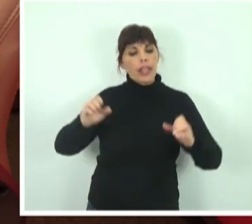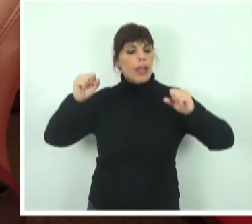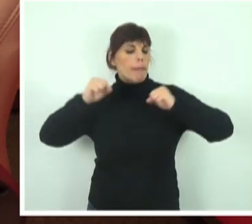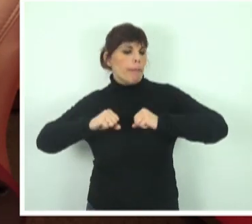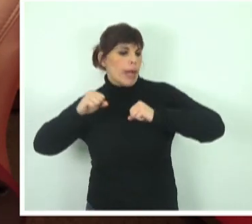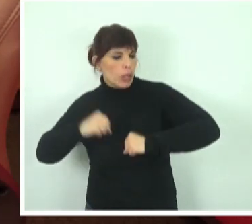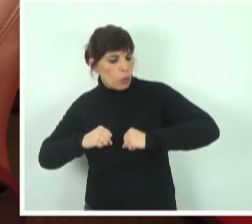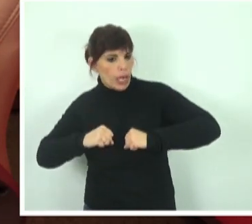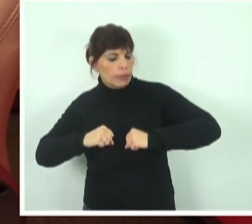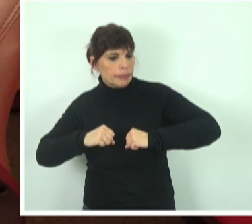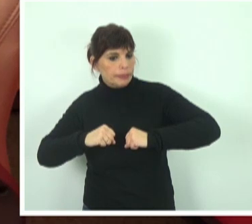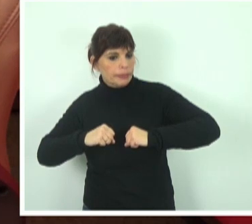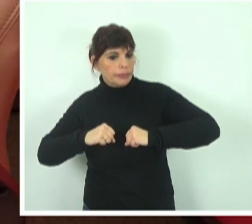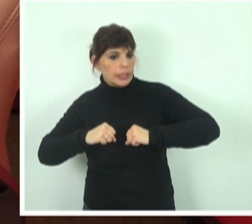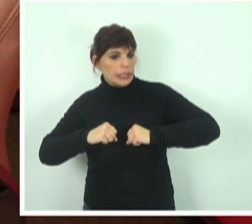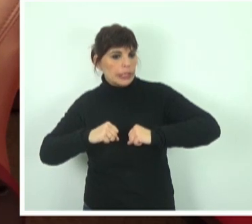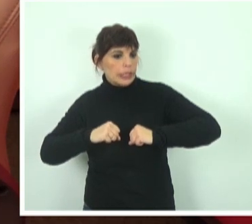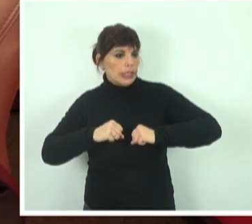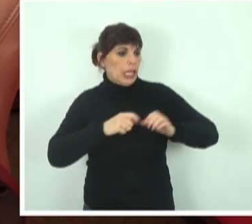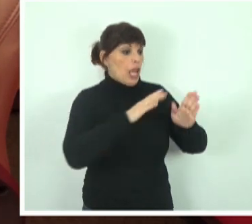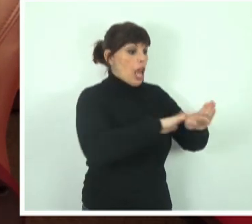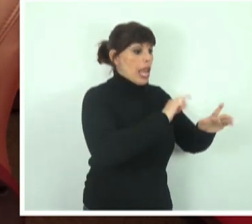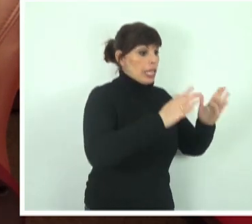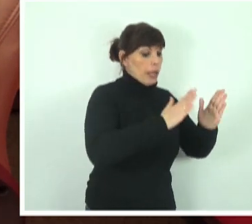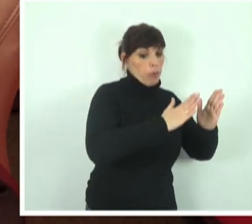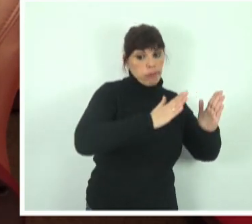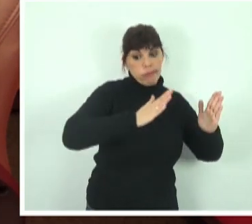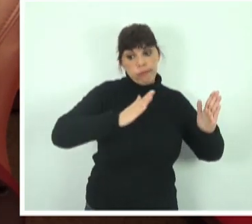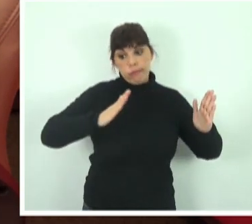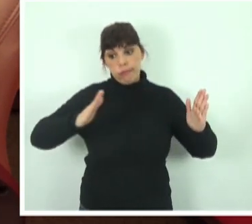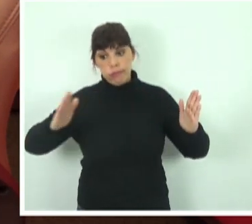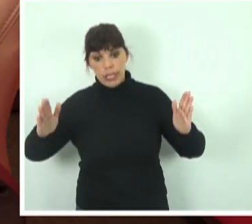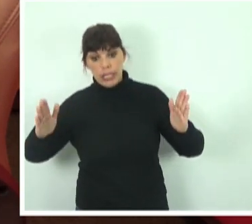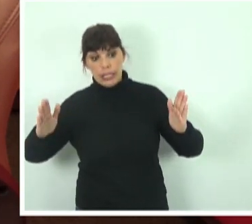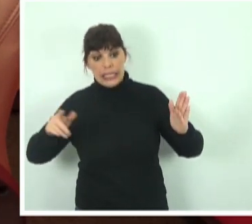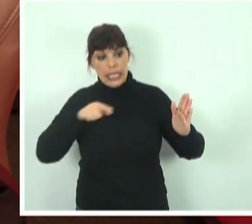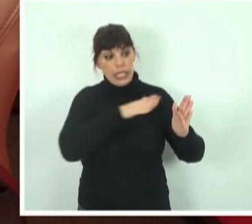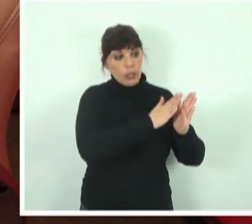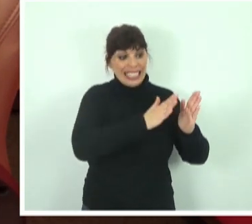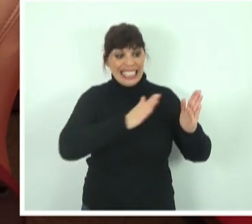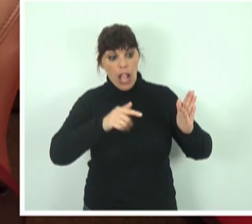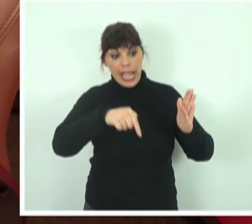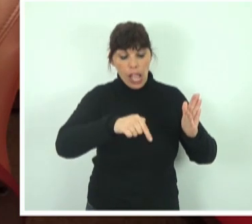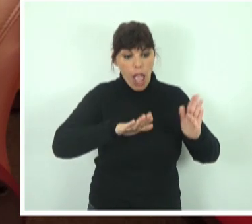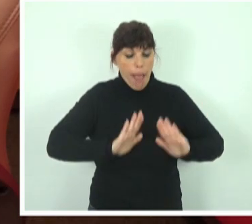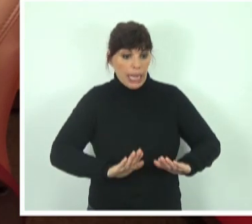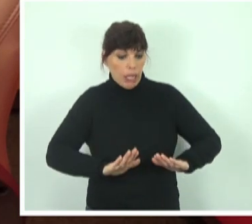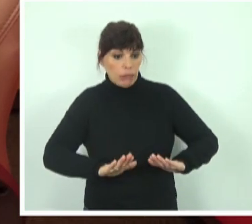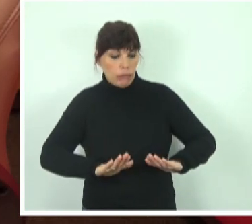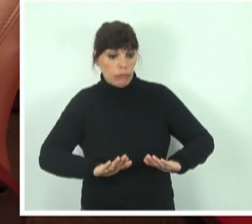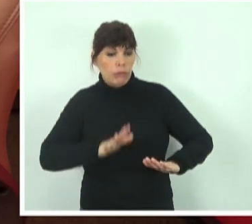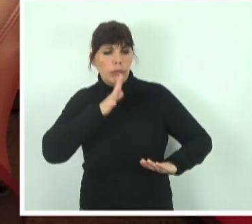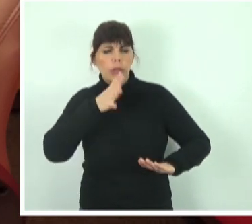cierto momento o nivel o como le llames, y más no. ¿Por qué?